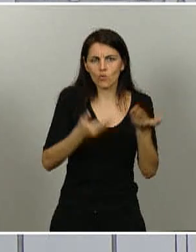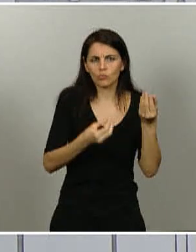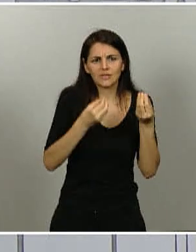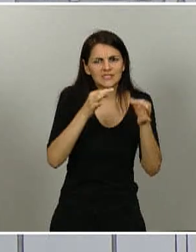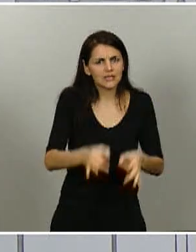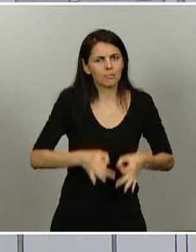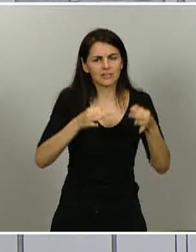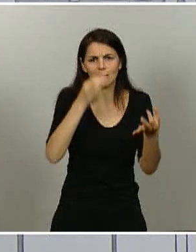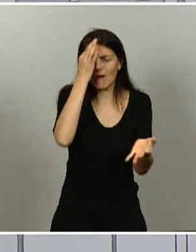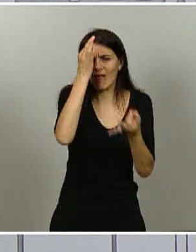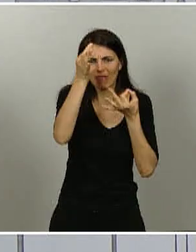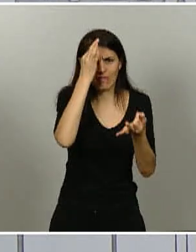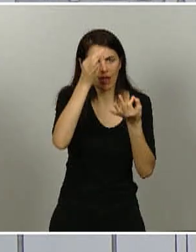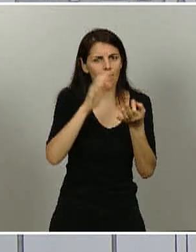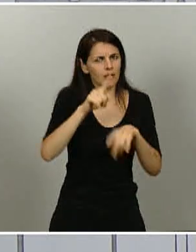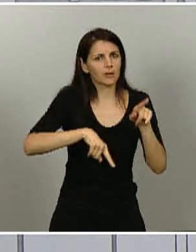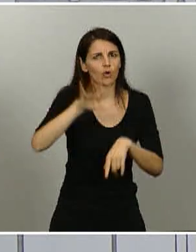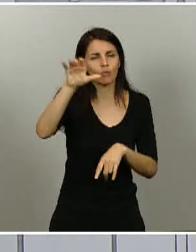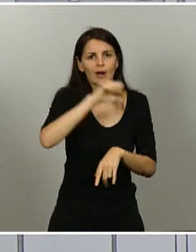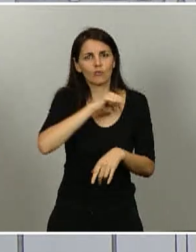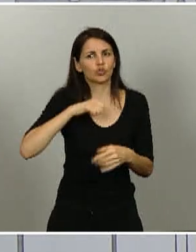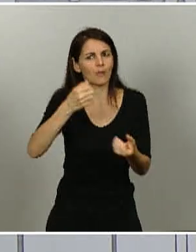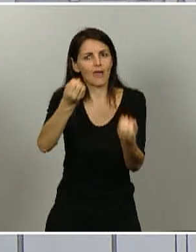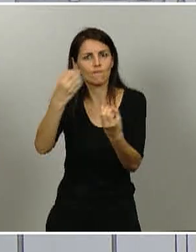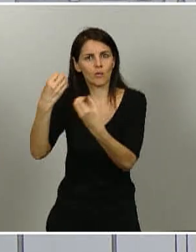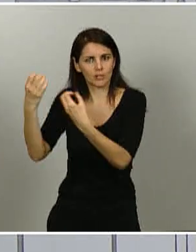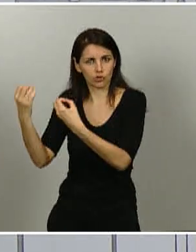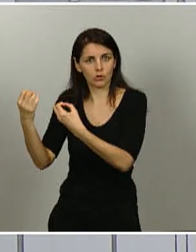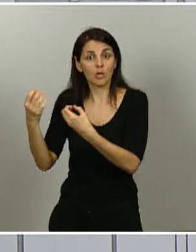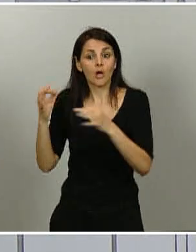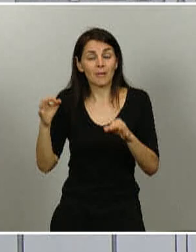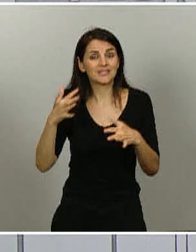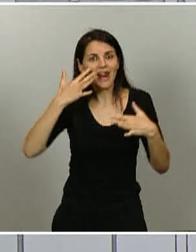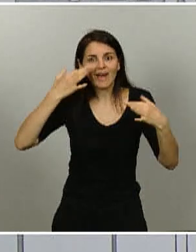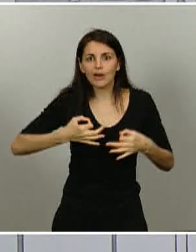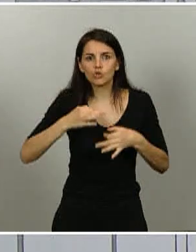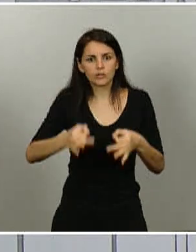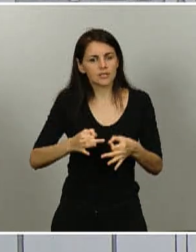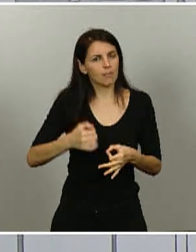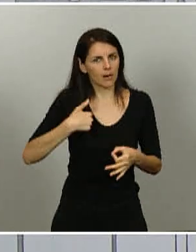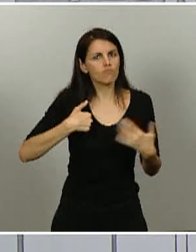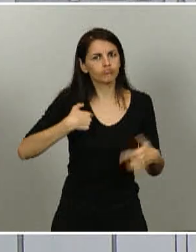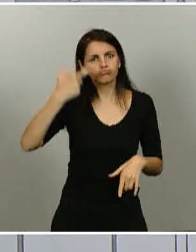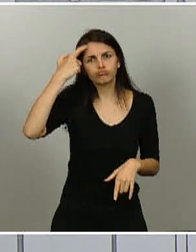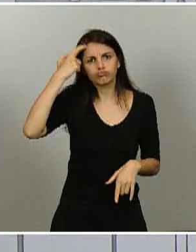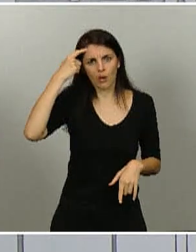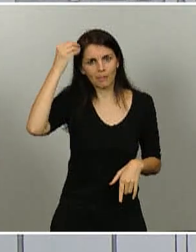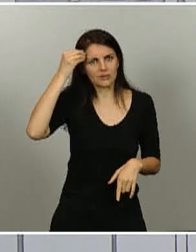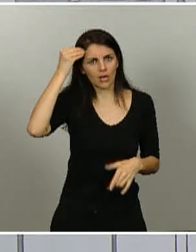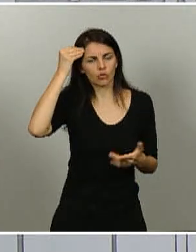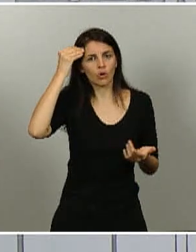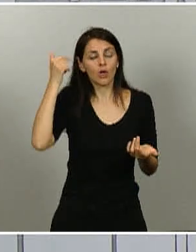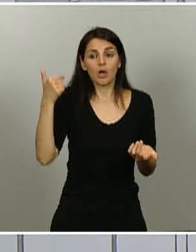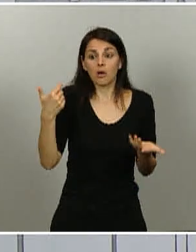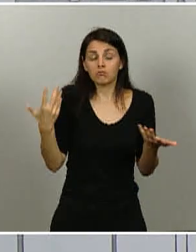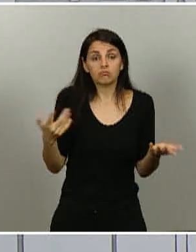menospreciado ningún riesgo, y toda la información que se ha pasado y todas las respuestas que se han ido dando ante las diferentes situaciones